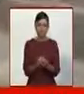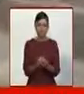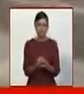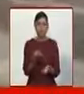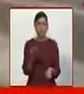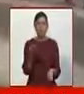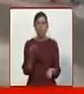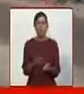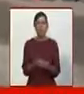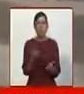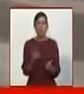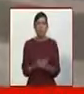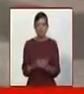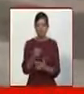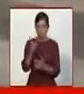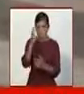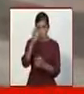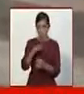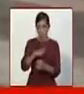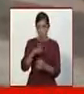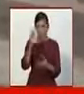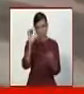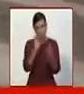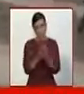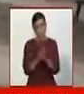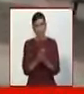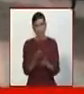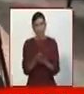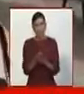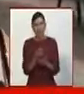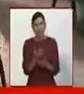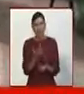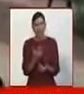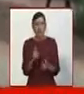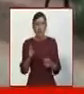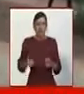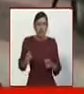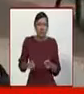aparentemente el móvil para que Carlos haya cometido este feminicidio.